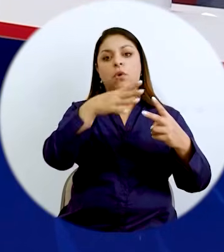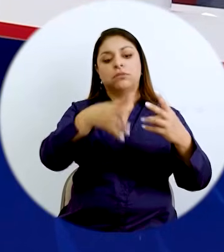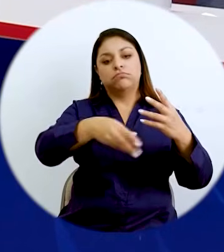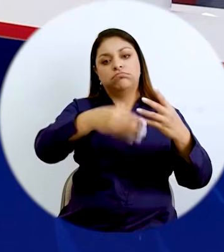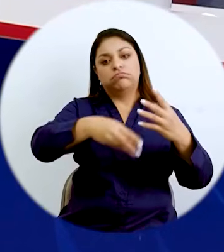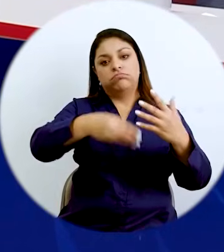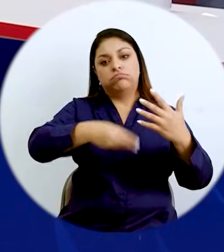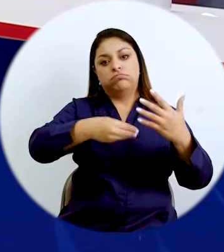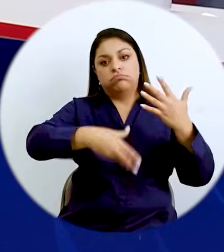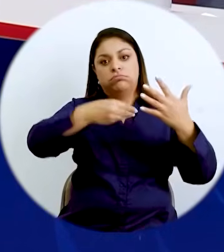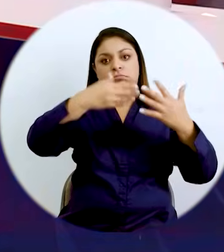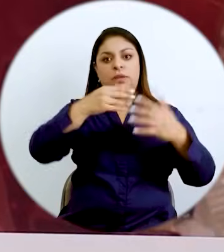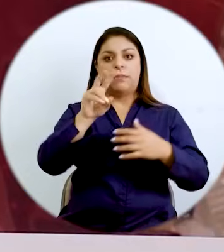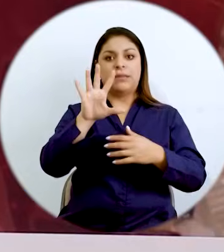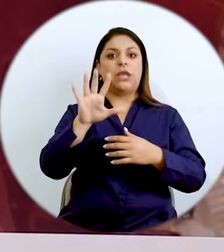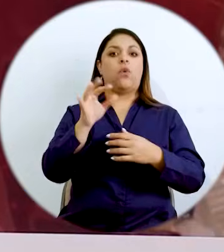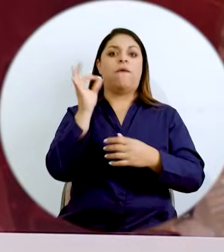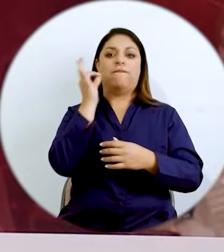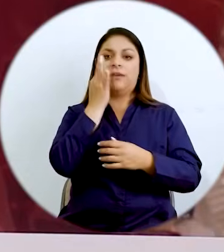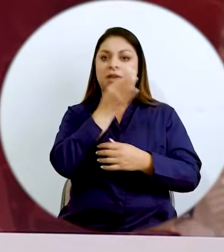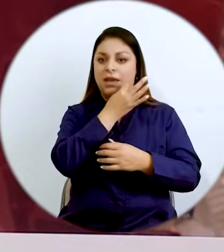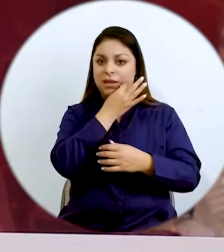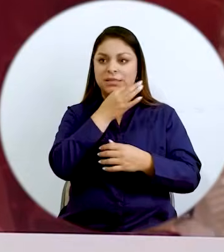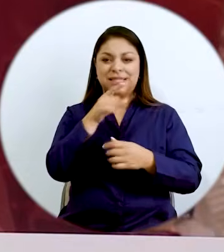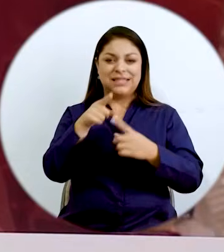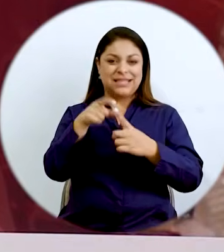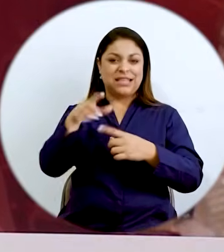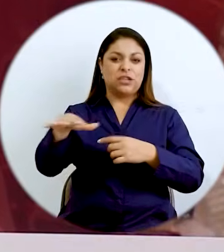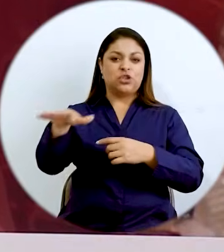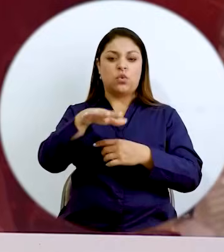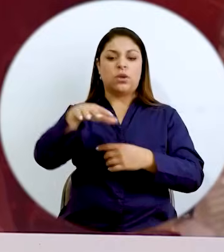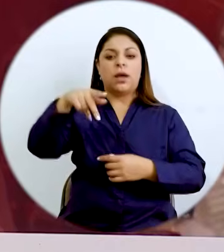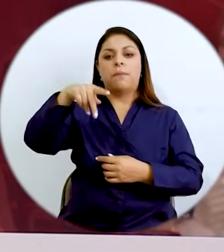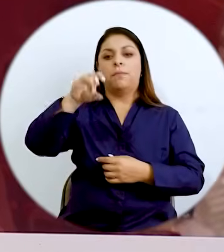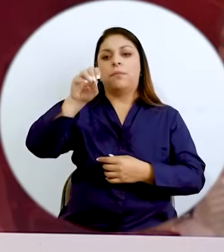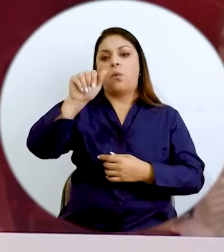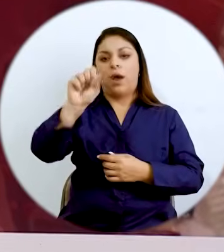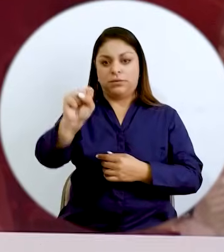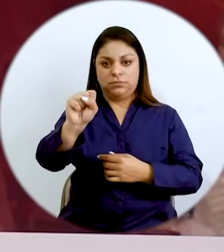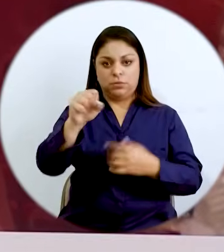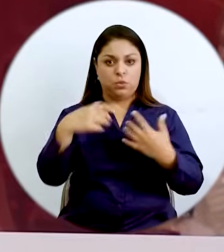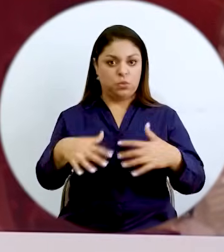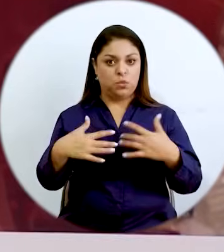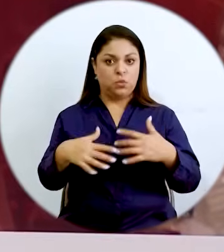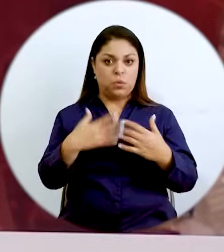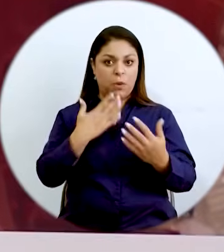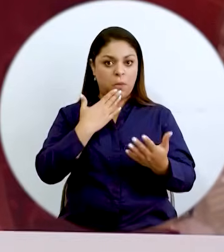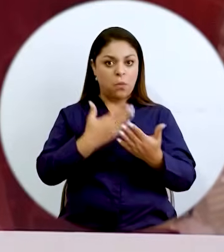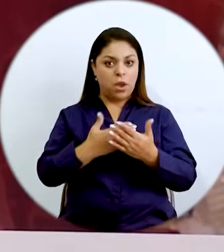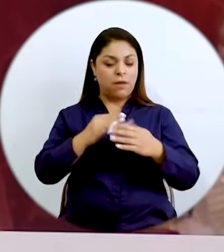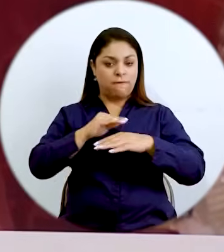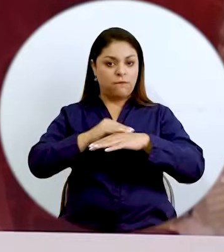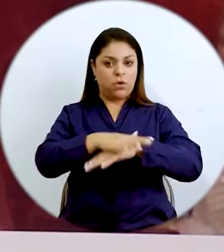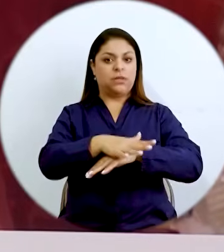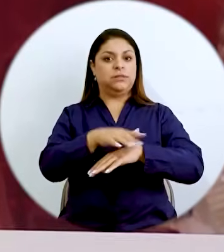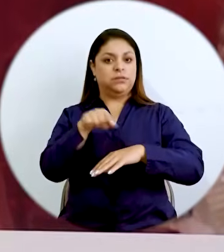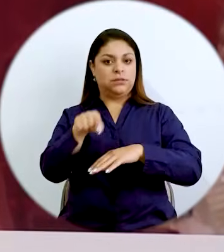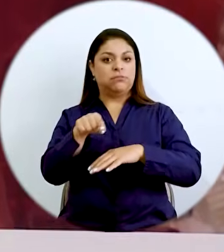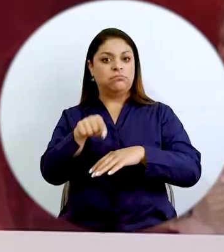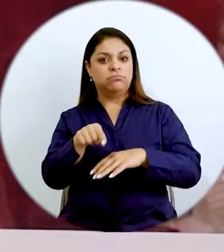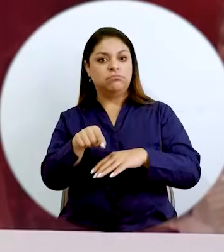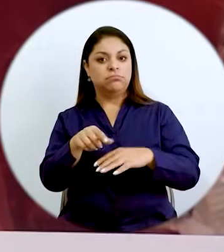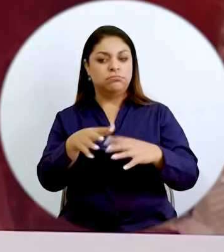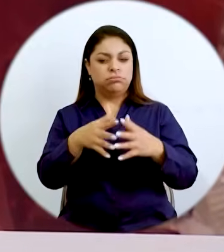agregando 25 fincas pioneras de la zona Puas. Ese era como el área de influencia que tuvo el VAMP para empezar con